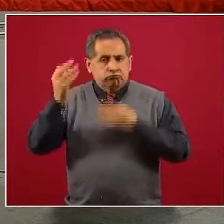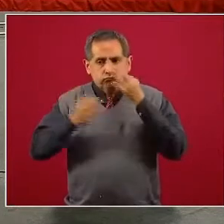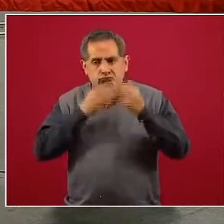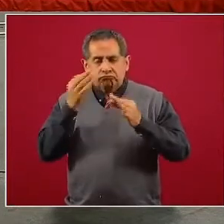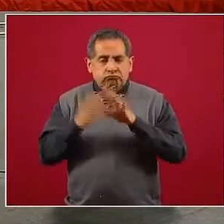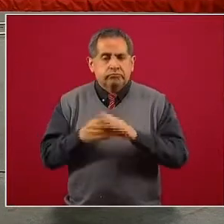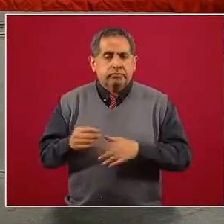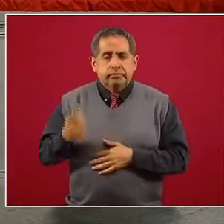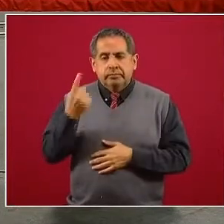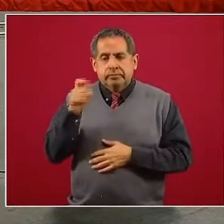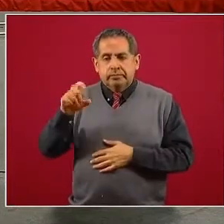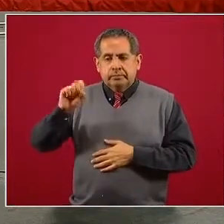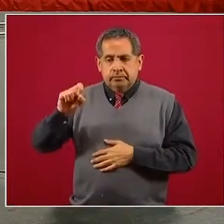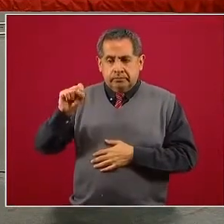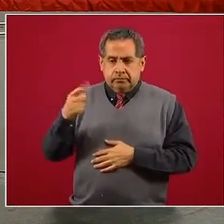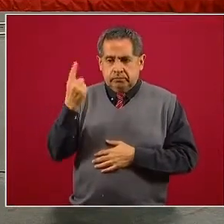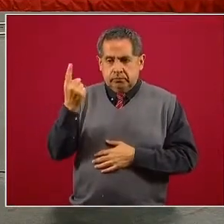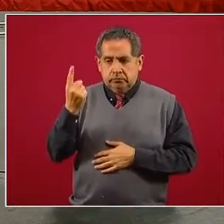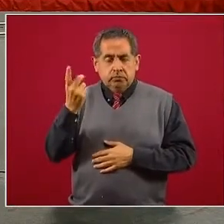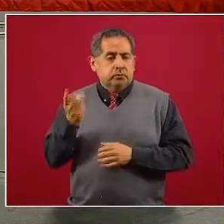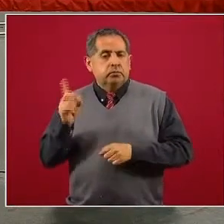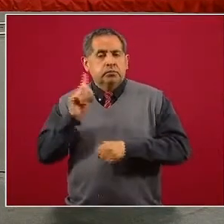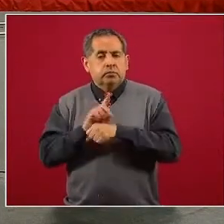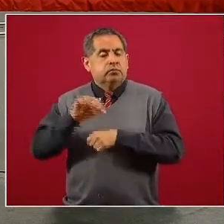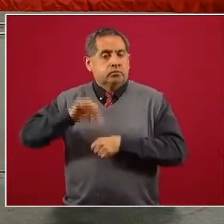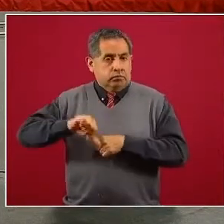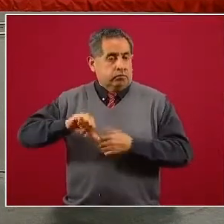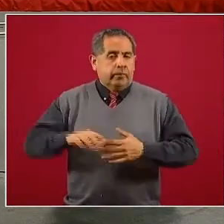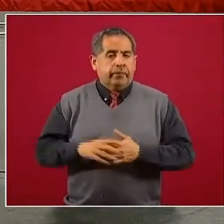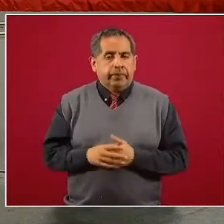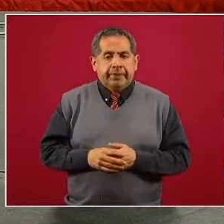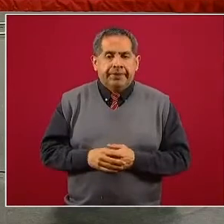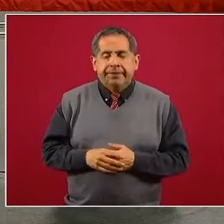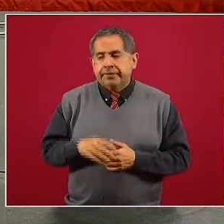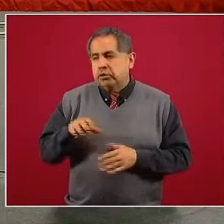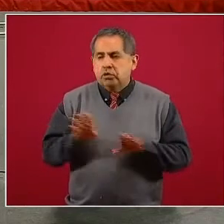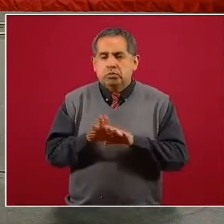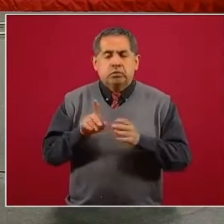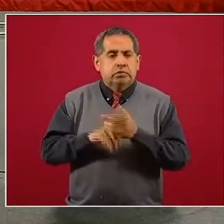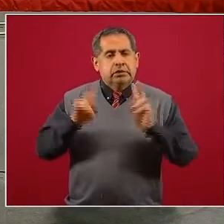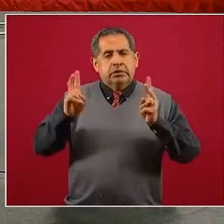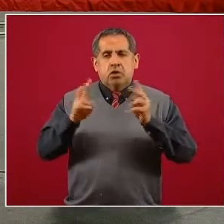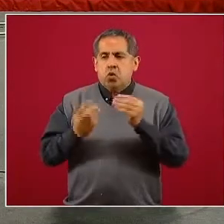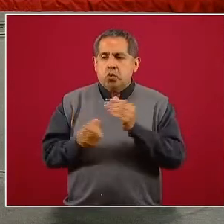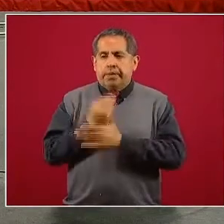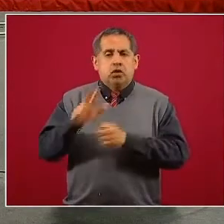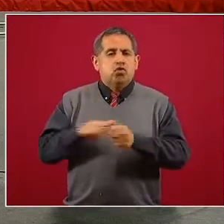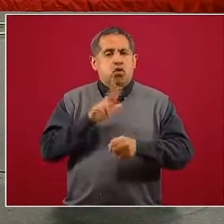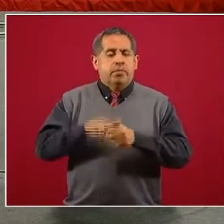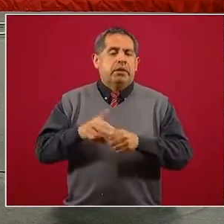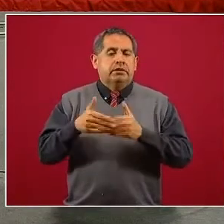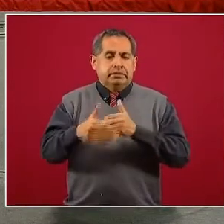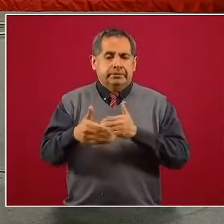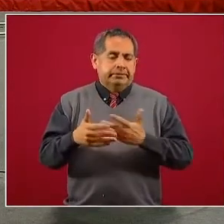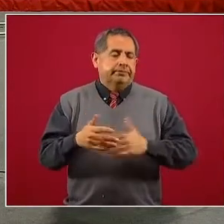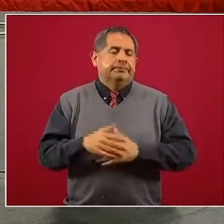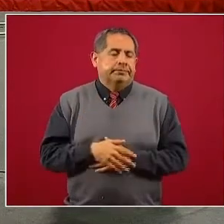vespertina, 161 ya, la del día de hoy, dentro de este marco de la nueva normalidad, también en su día